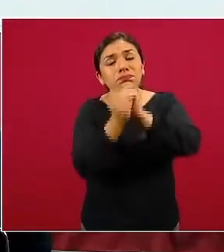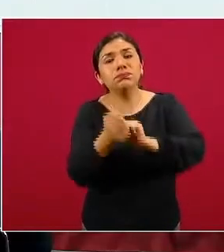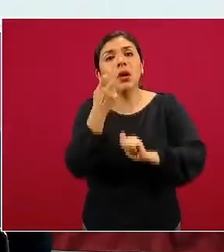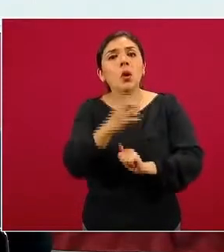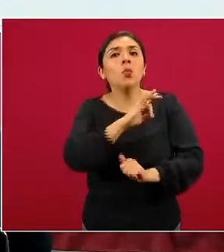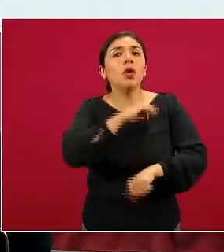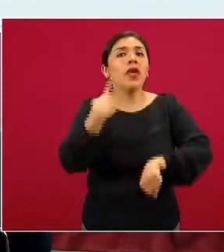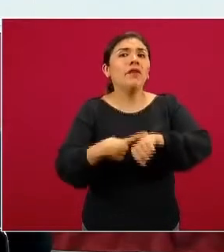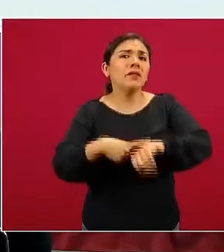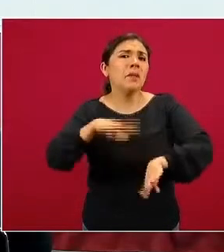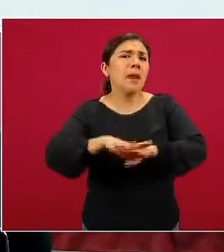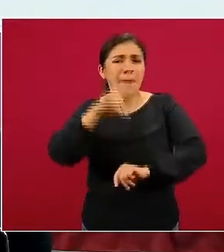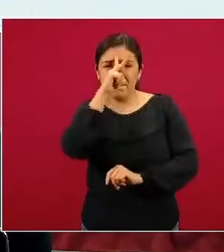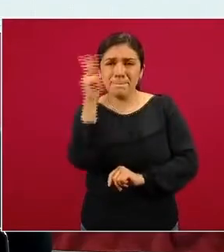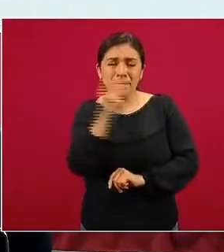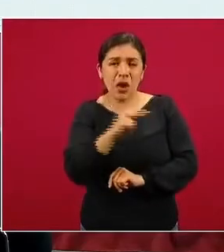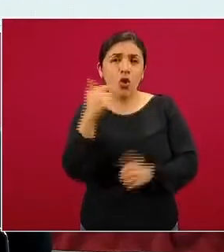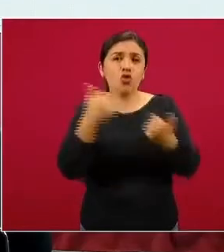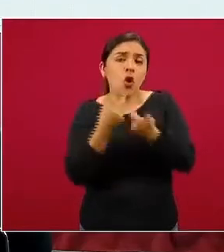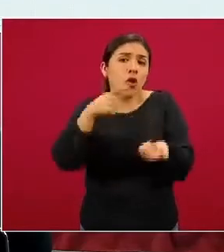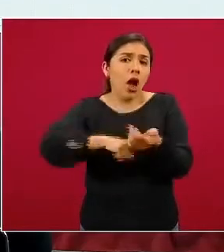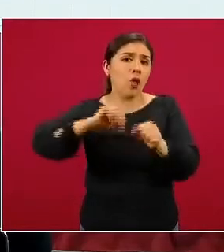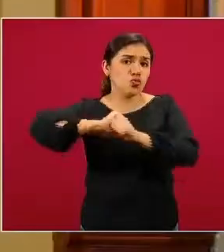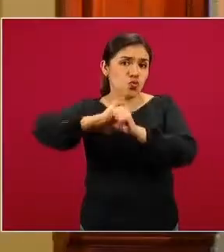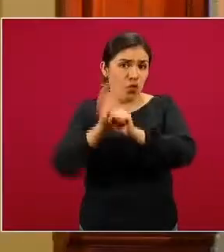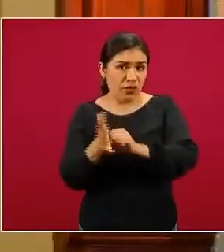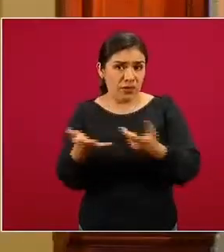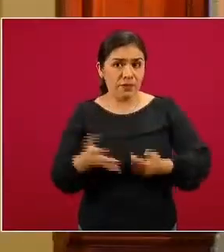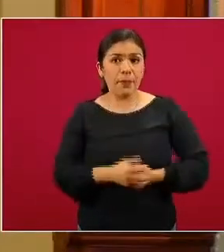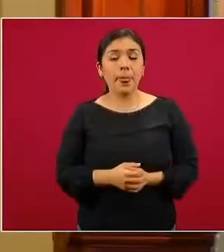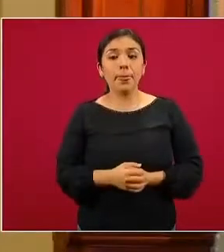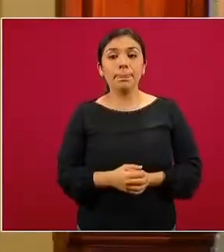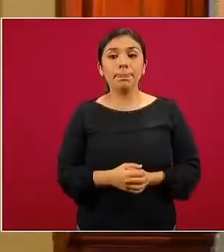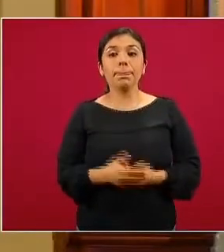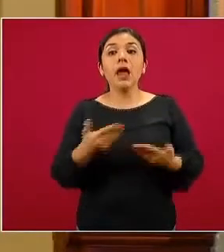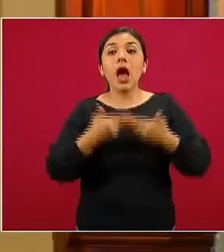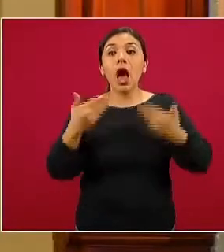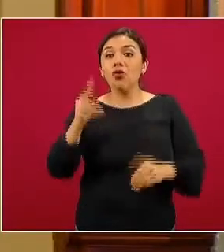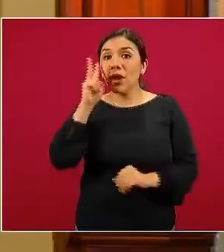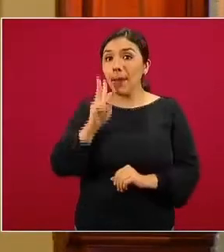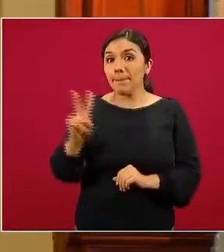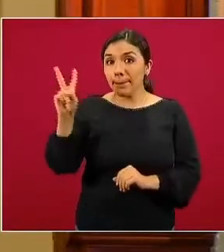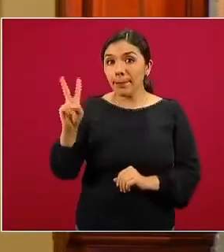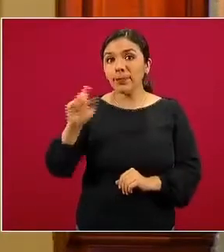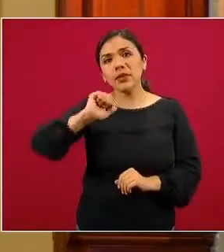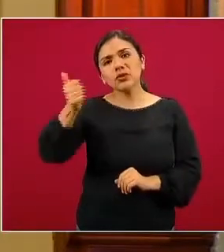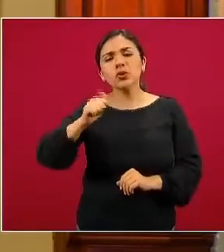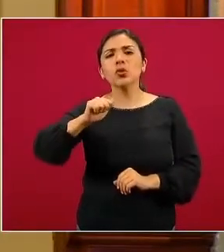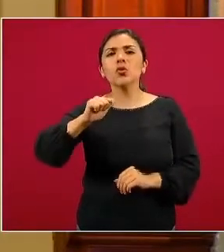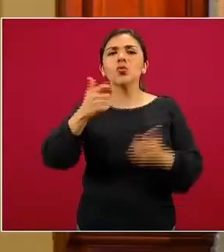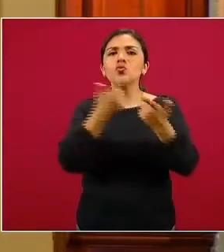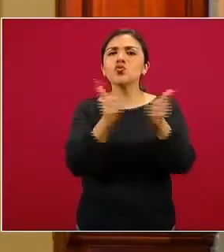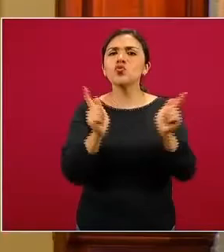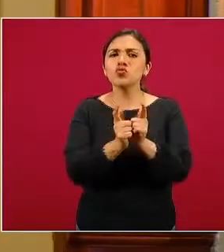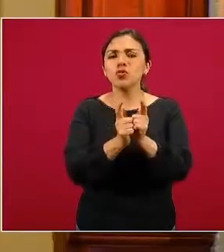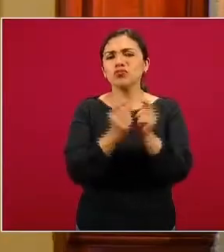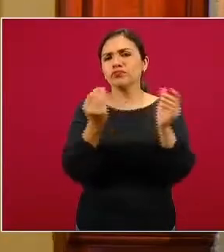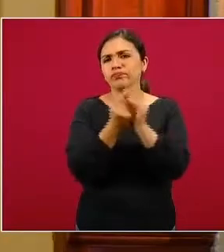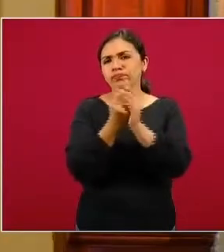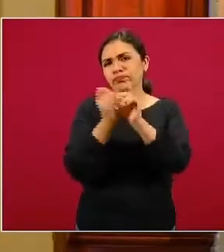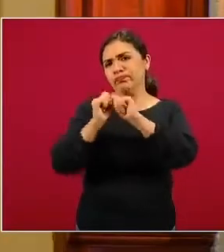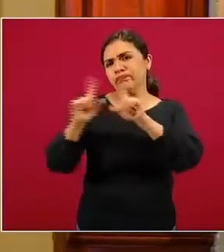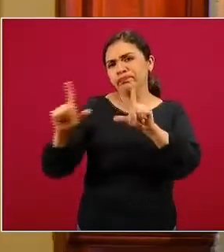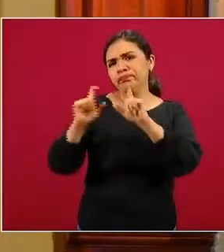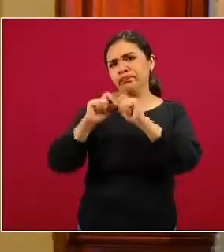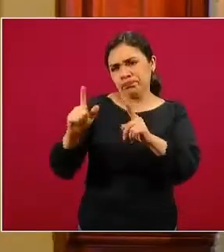pues la enfermedad más grave que el COVID puede en su momento presentar. Veamos ahora un grupo de diapositivas,